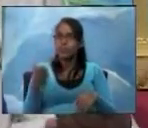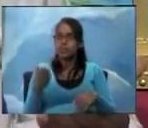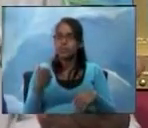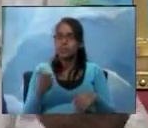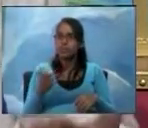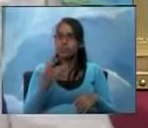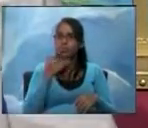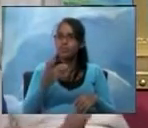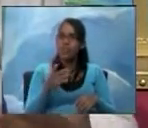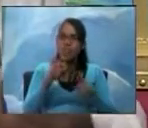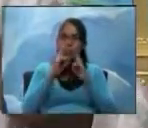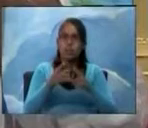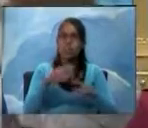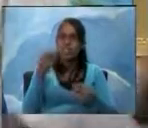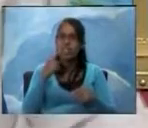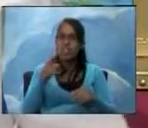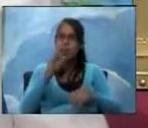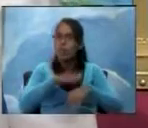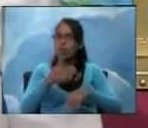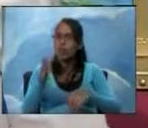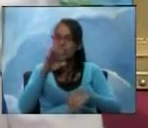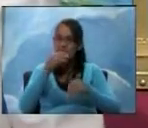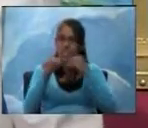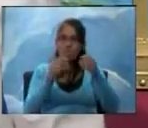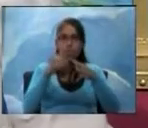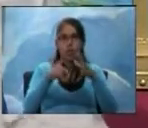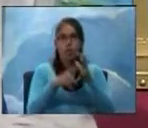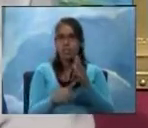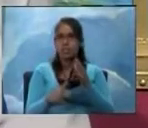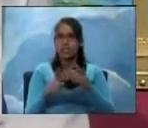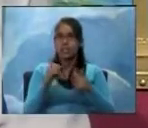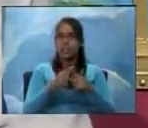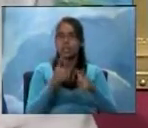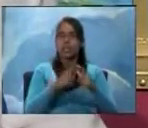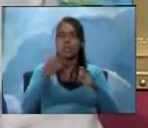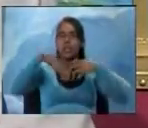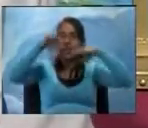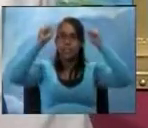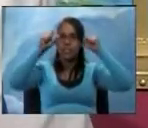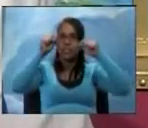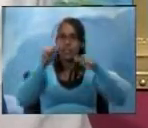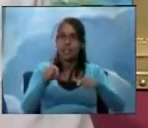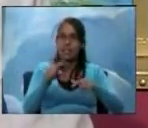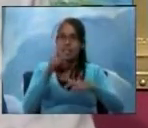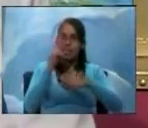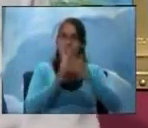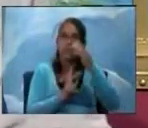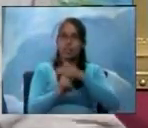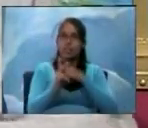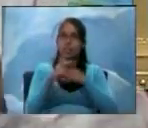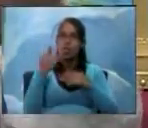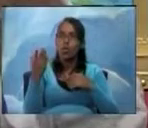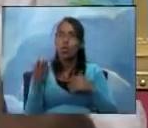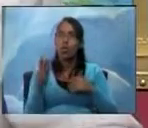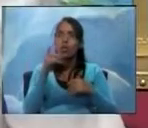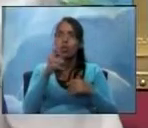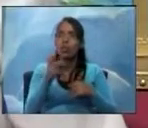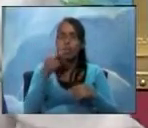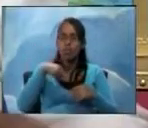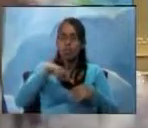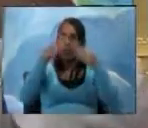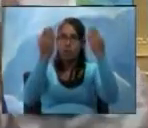dé una respuesta que diga por qué está haciendo esas cosas. Entonces entendí este versículo que usted nos los